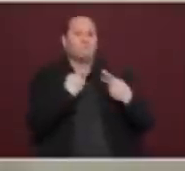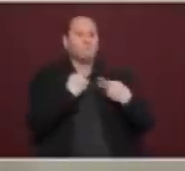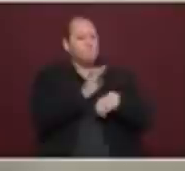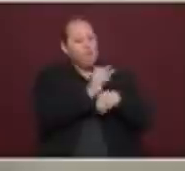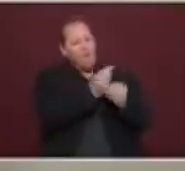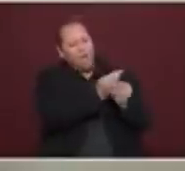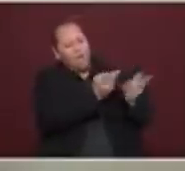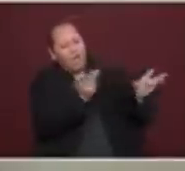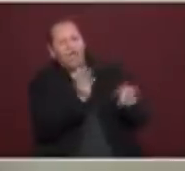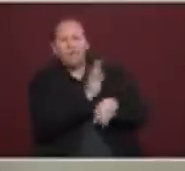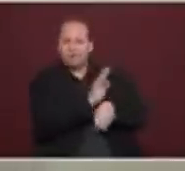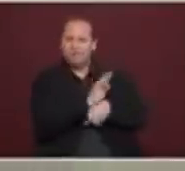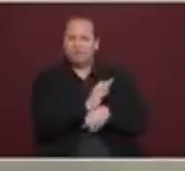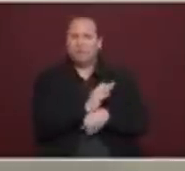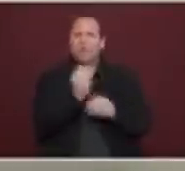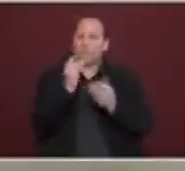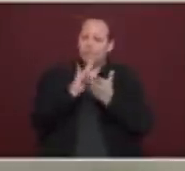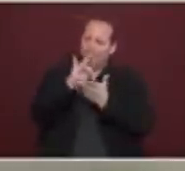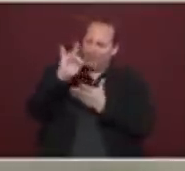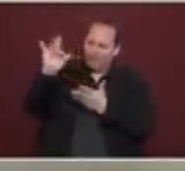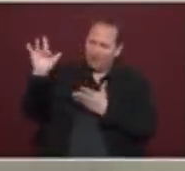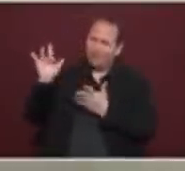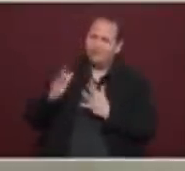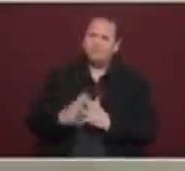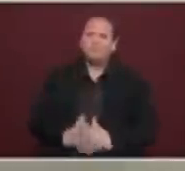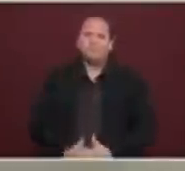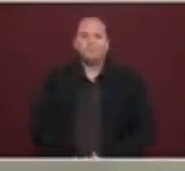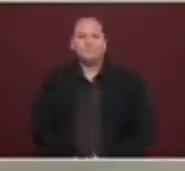tijuana muchas gracias